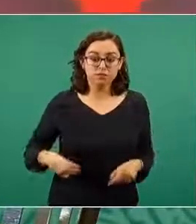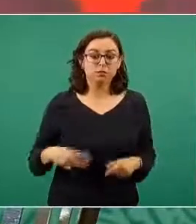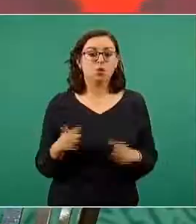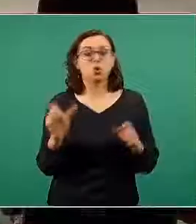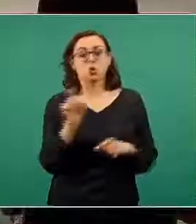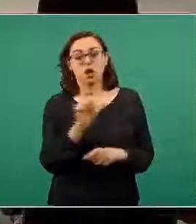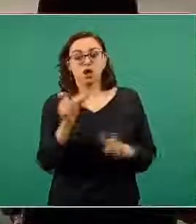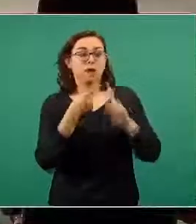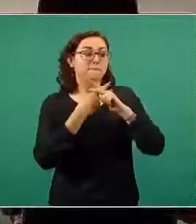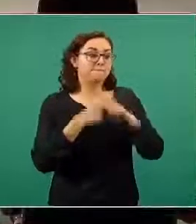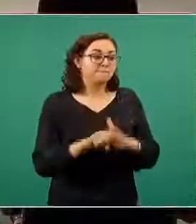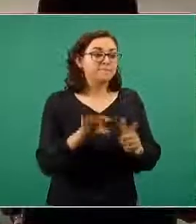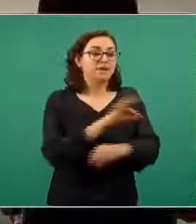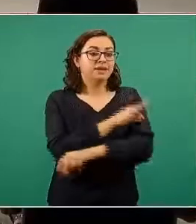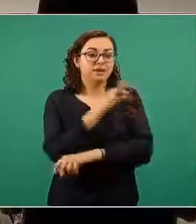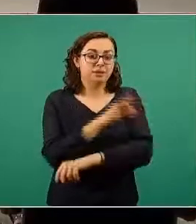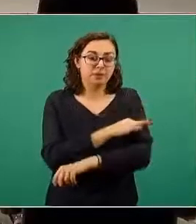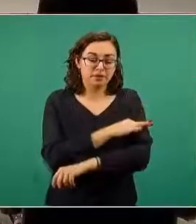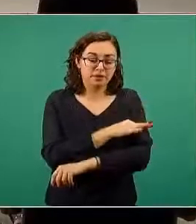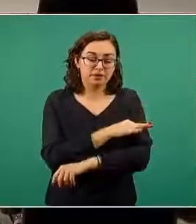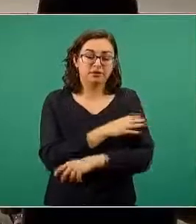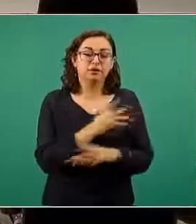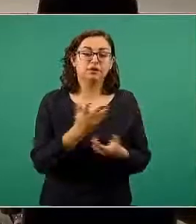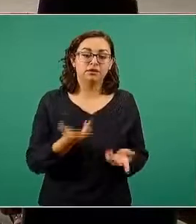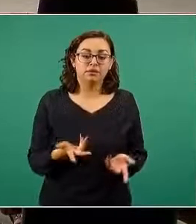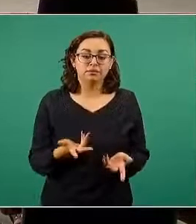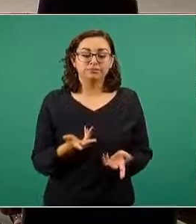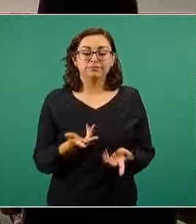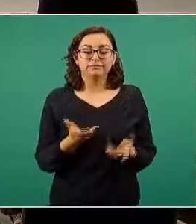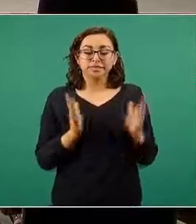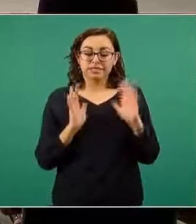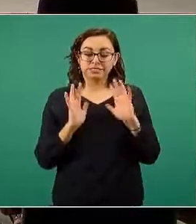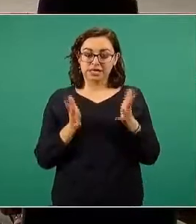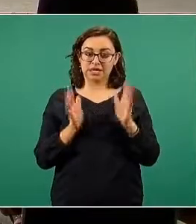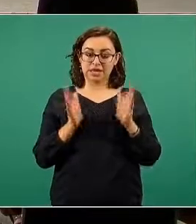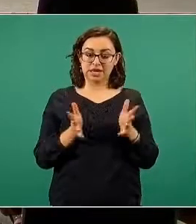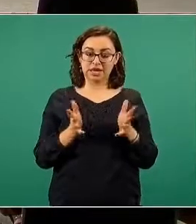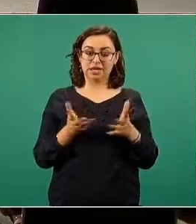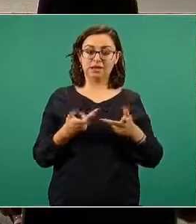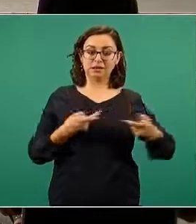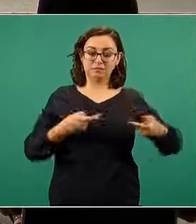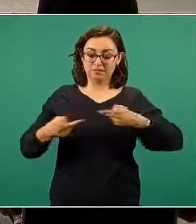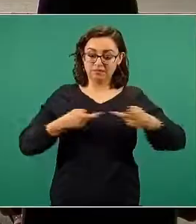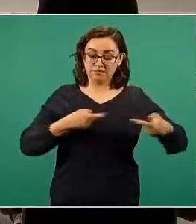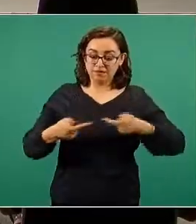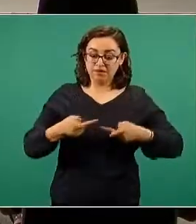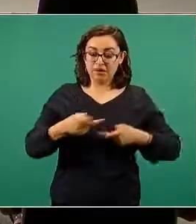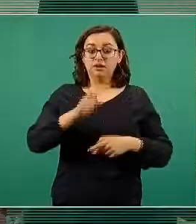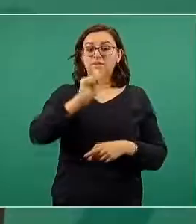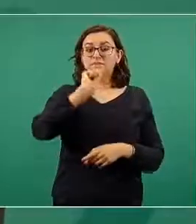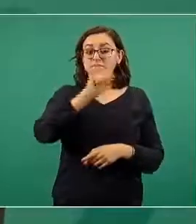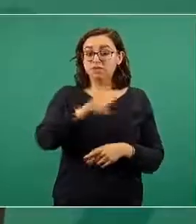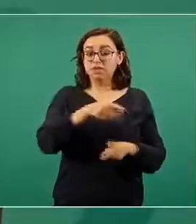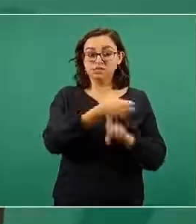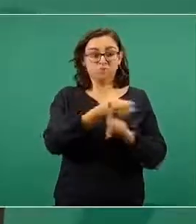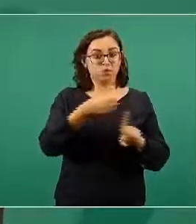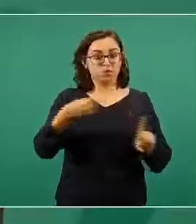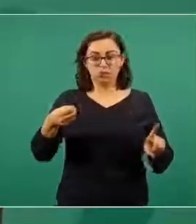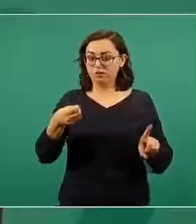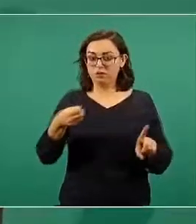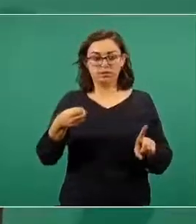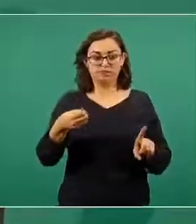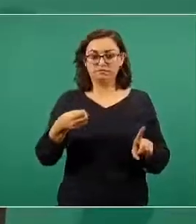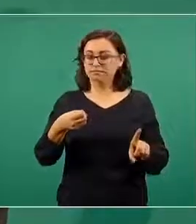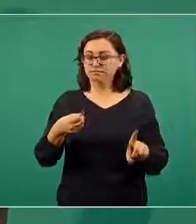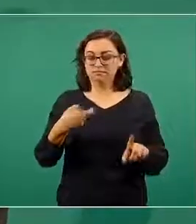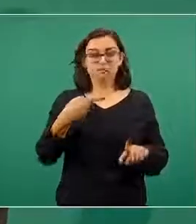van a vacunar? Bueno, la estrategia, pues básicamente, aunque no sea el mismo orden de municipios, la estrategia es